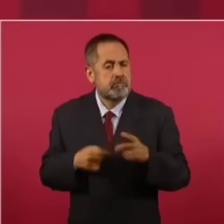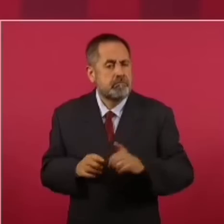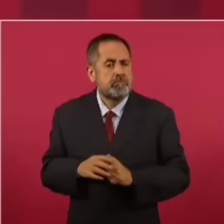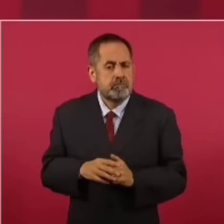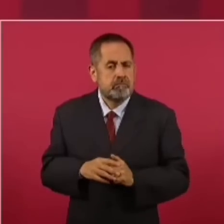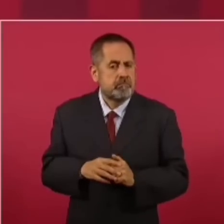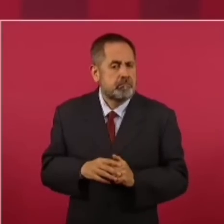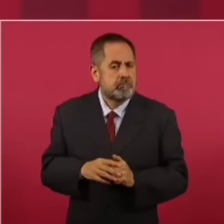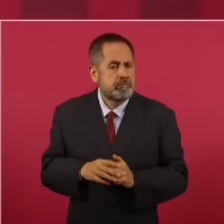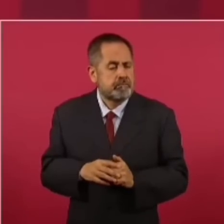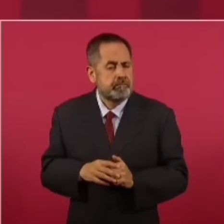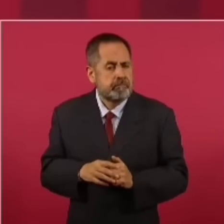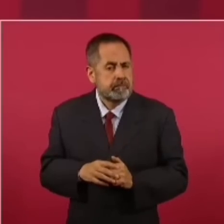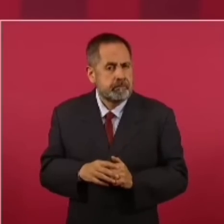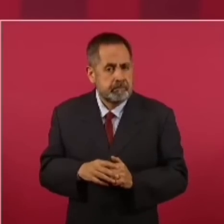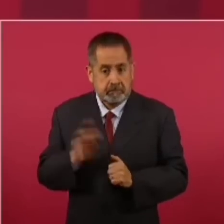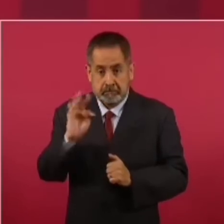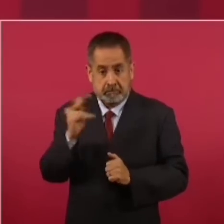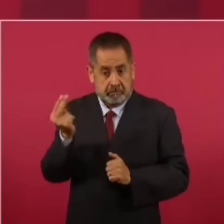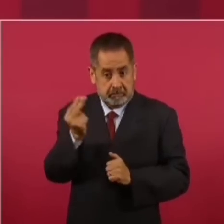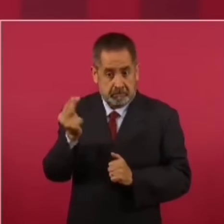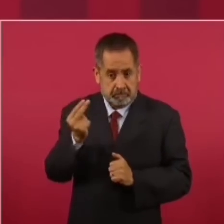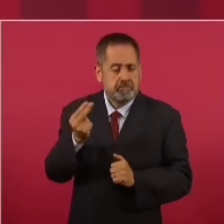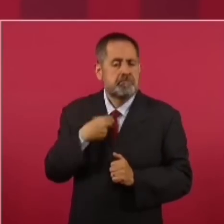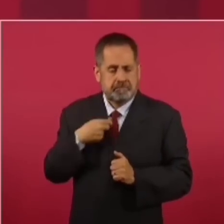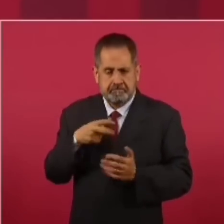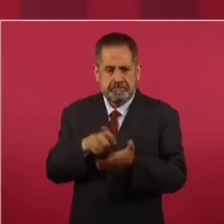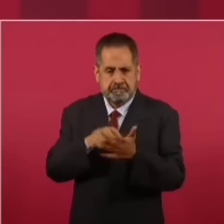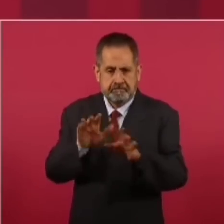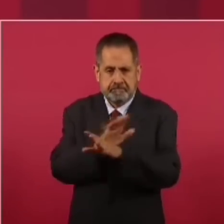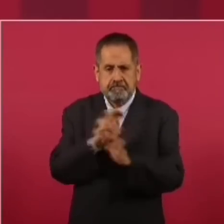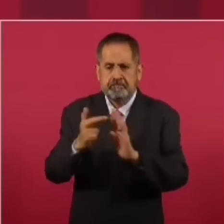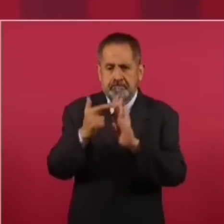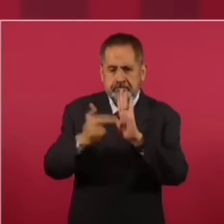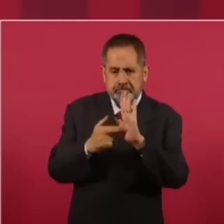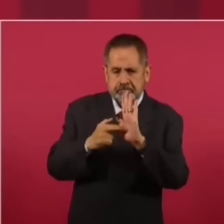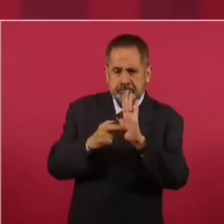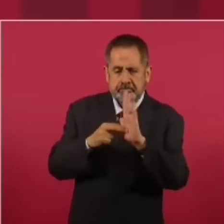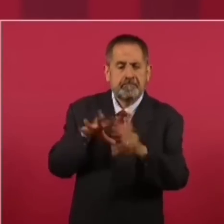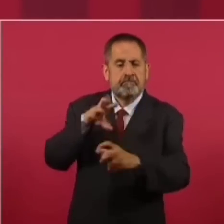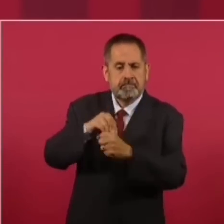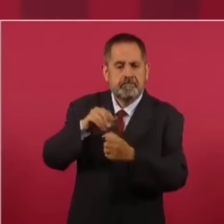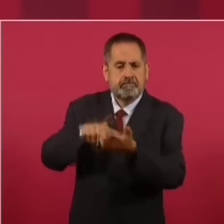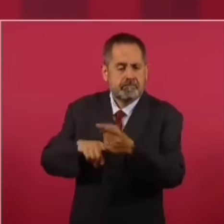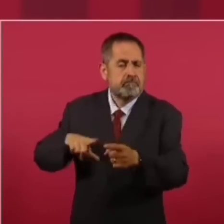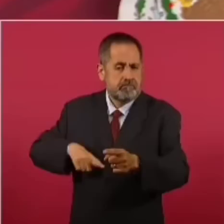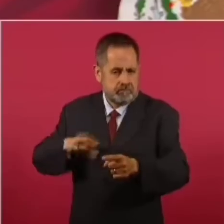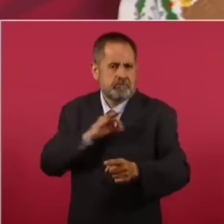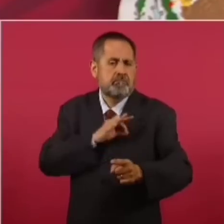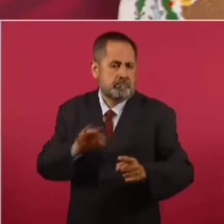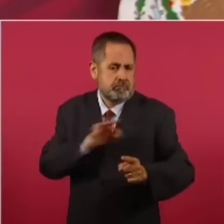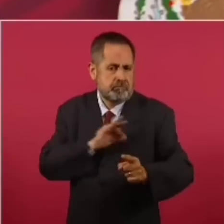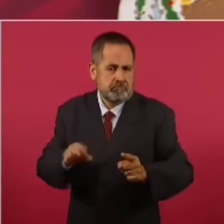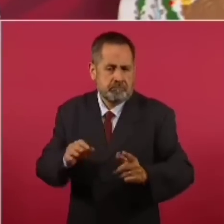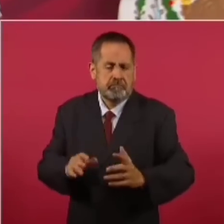si es necesario el reglamento interno en el gobierno,